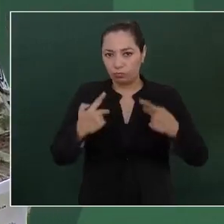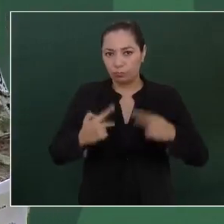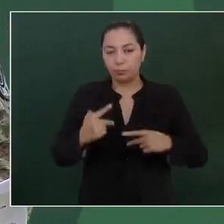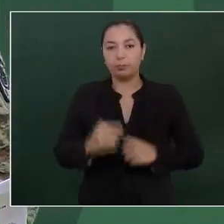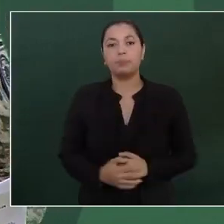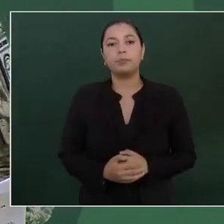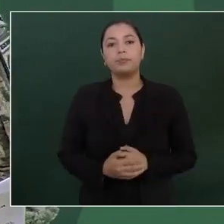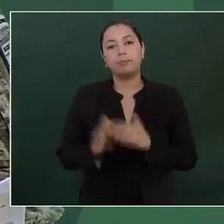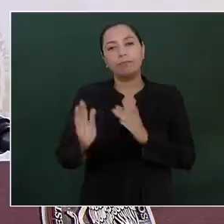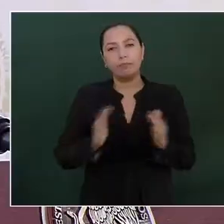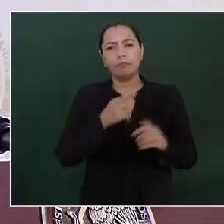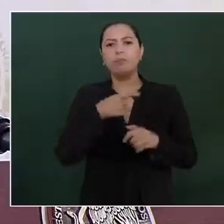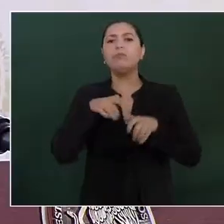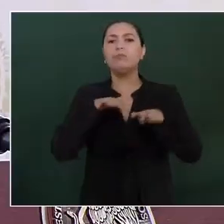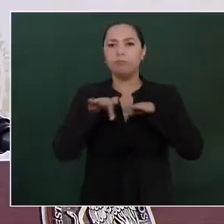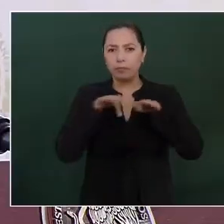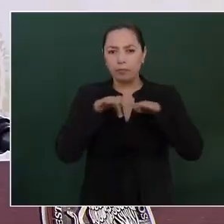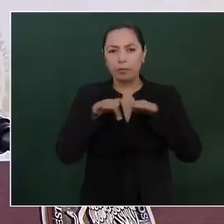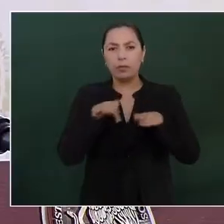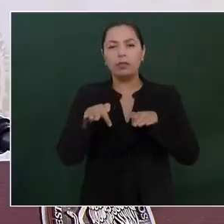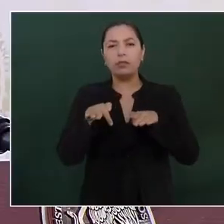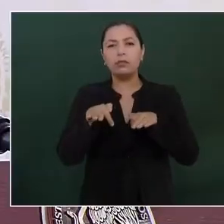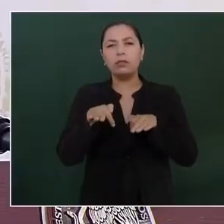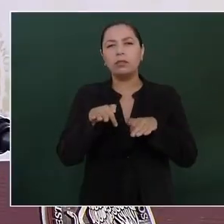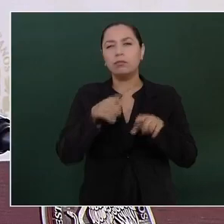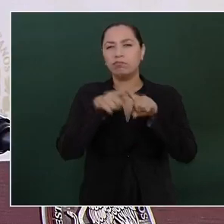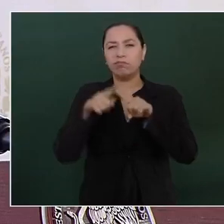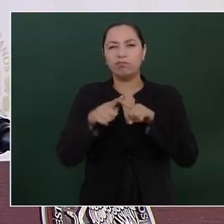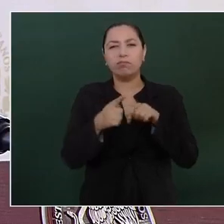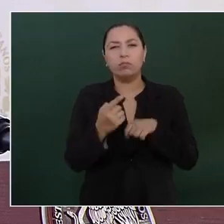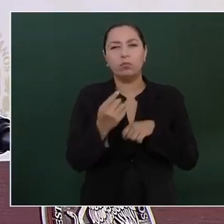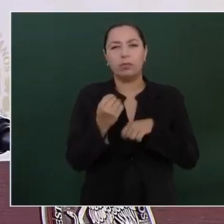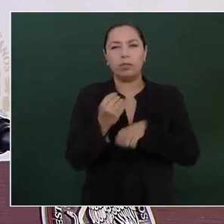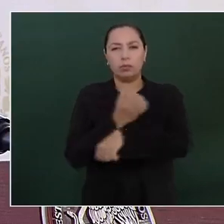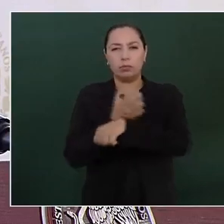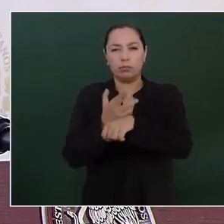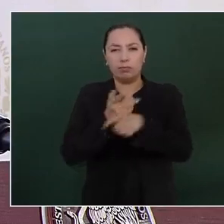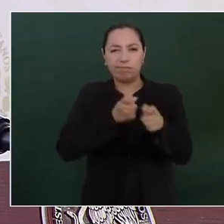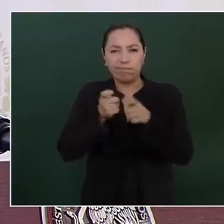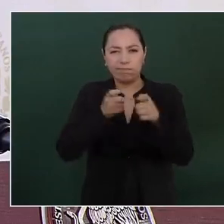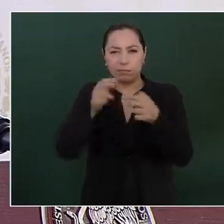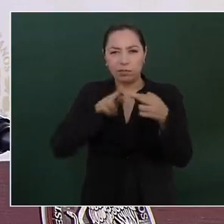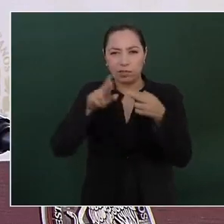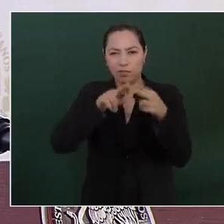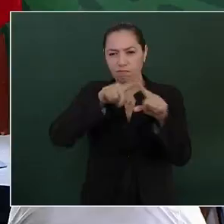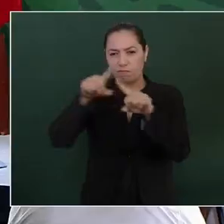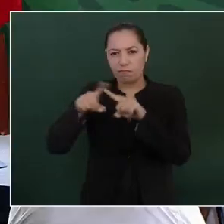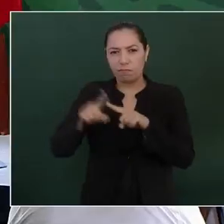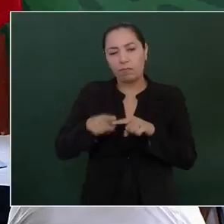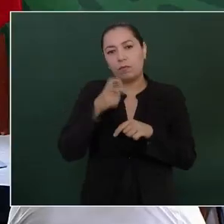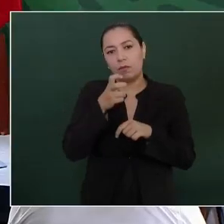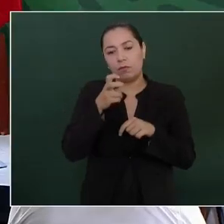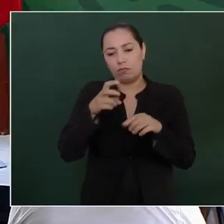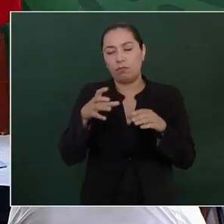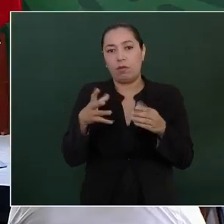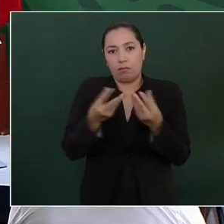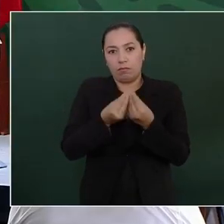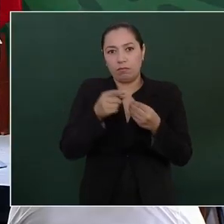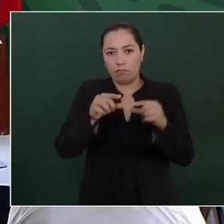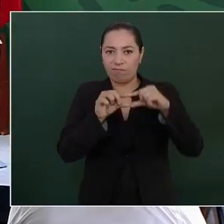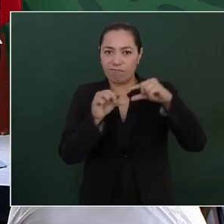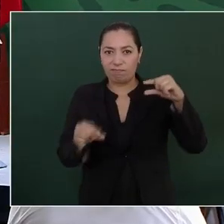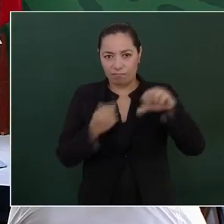favor. Trabajan en estas 9 coordinaciones regionales en las que se divide el estado,